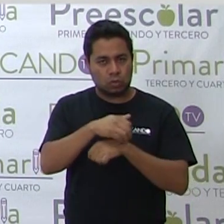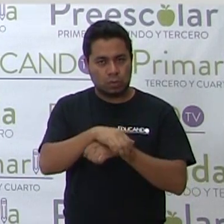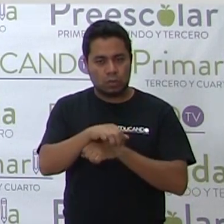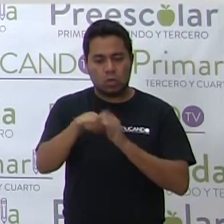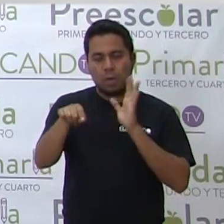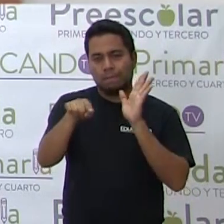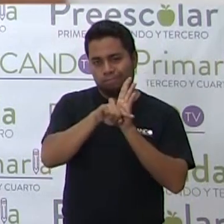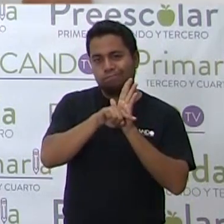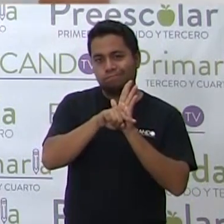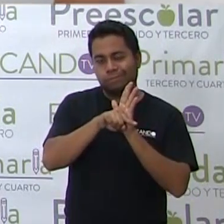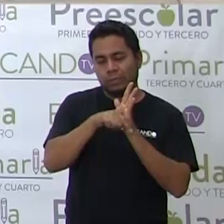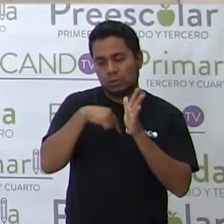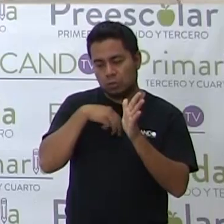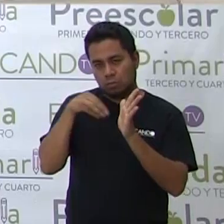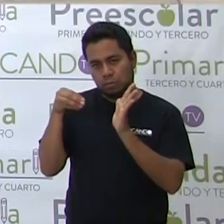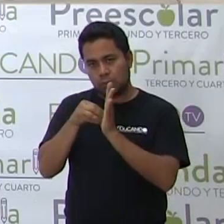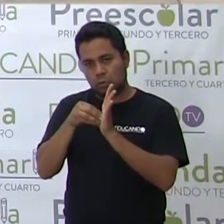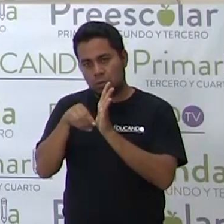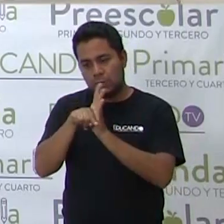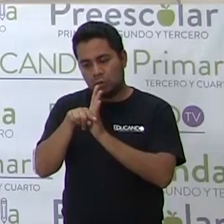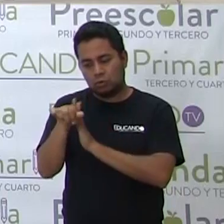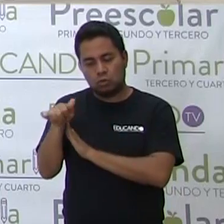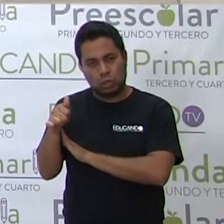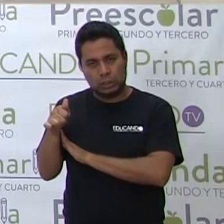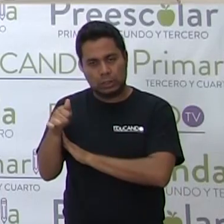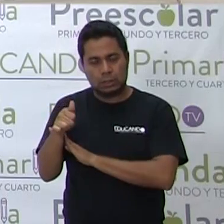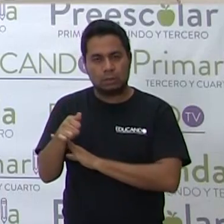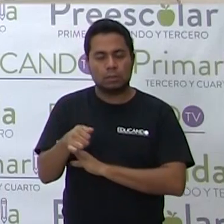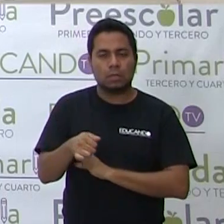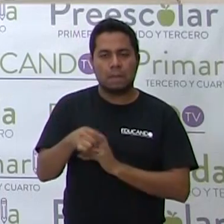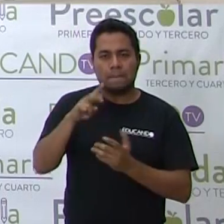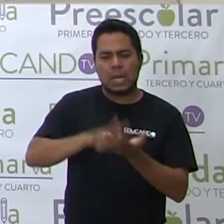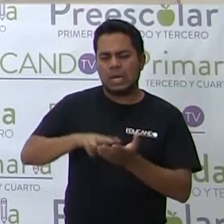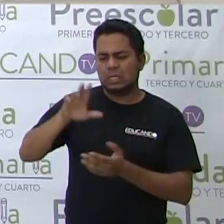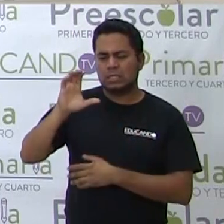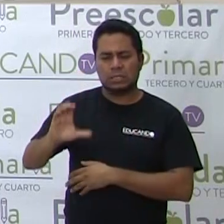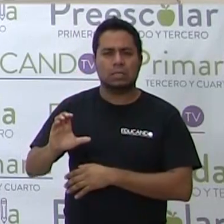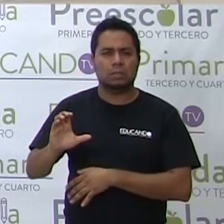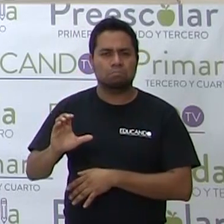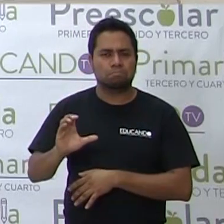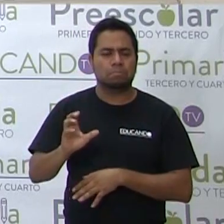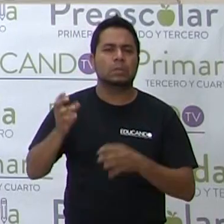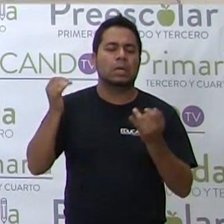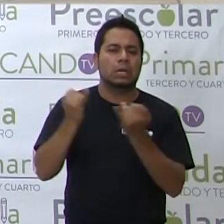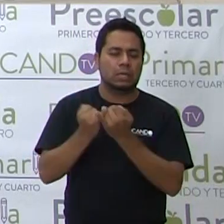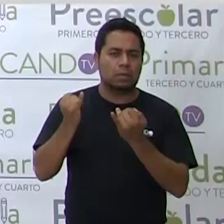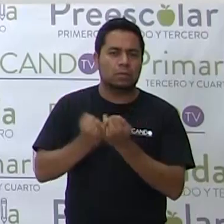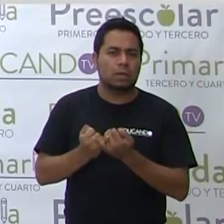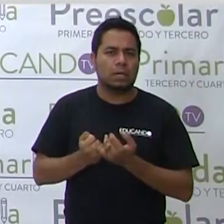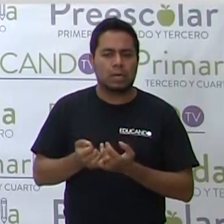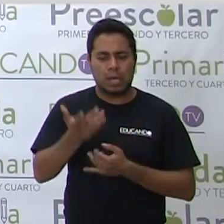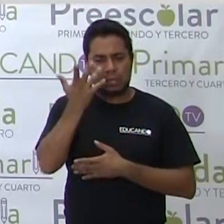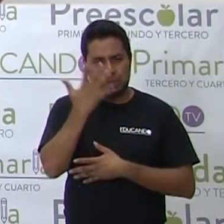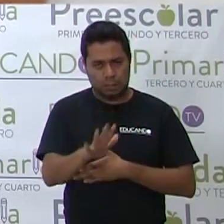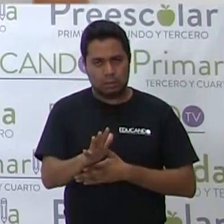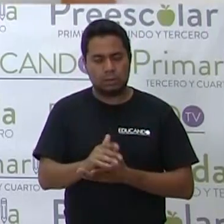negativo y ponemos -1 y el valor de c es igual a